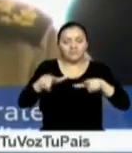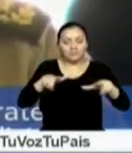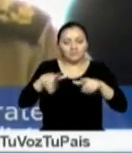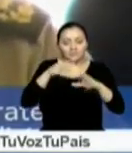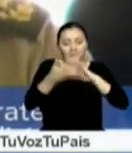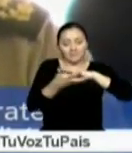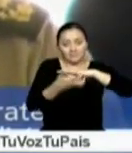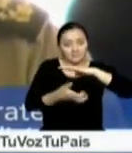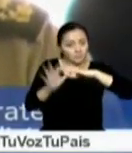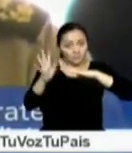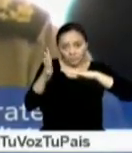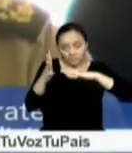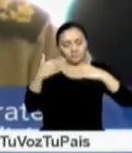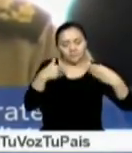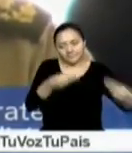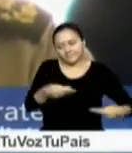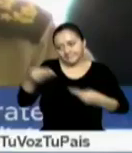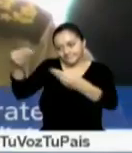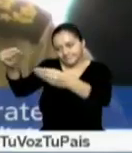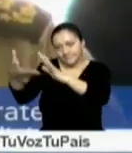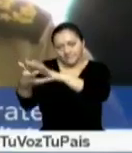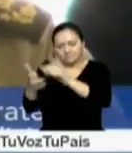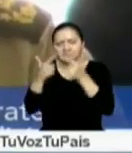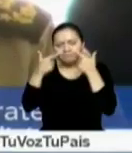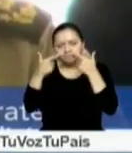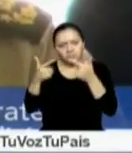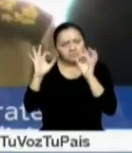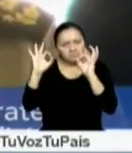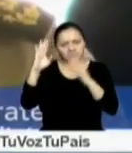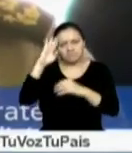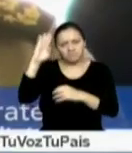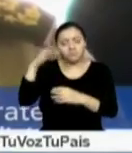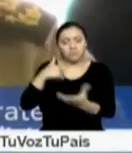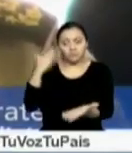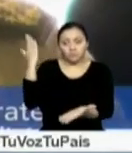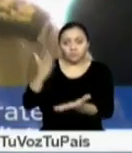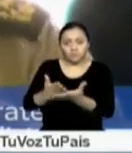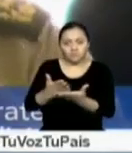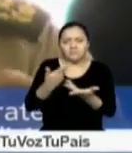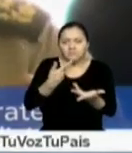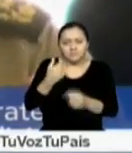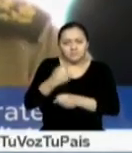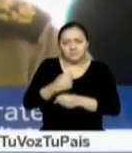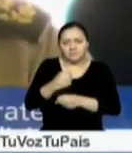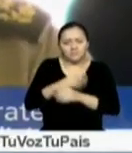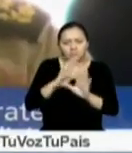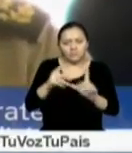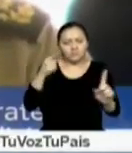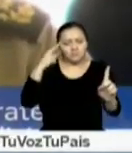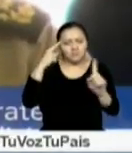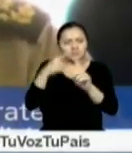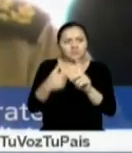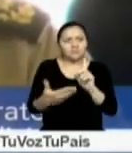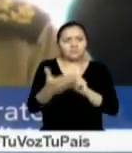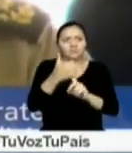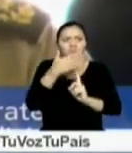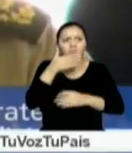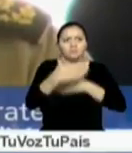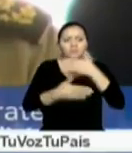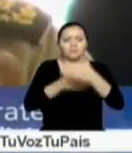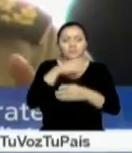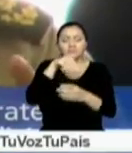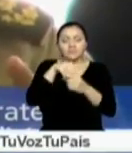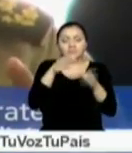esc y en realidad Policía Nacional tampoco suspende su misión natural para conseguir yar que este